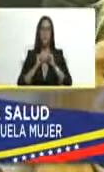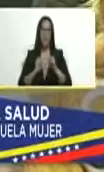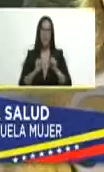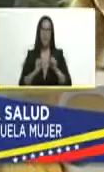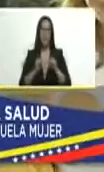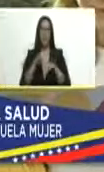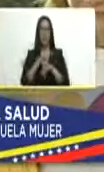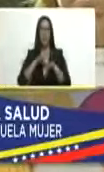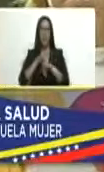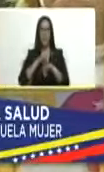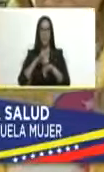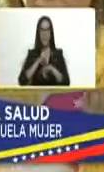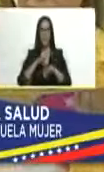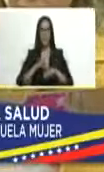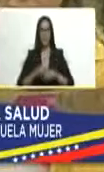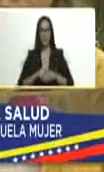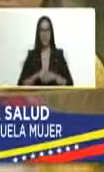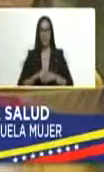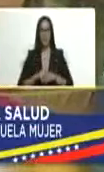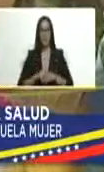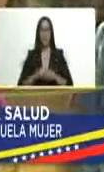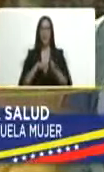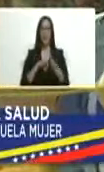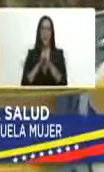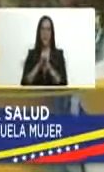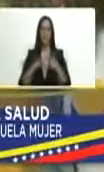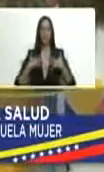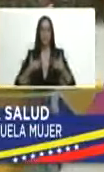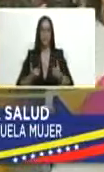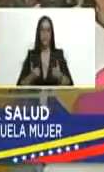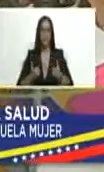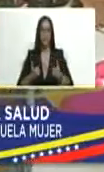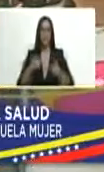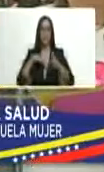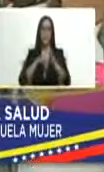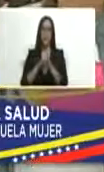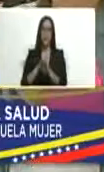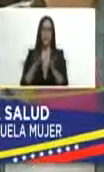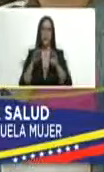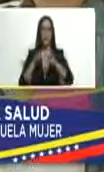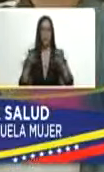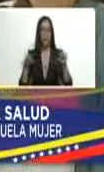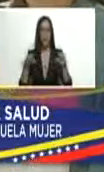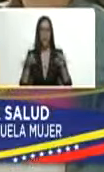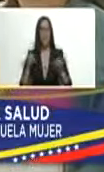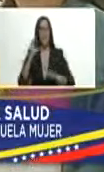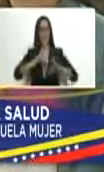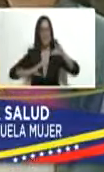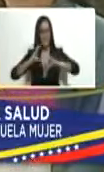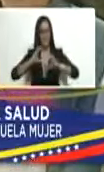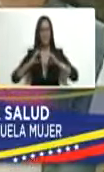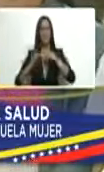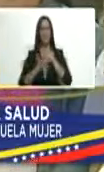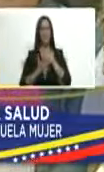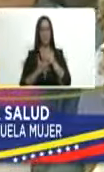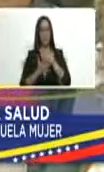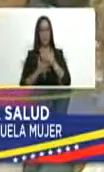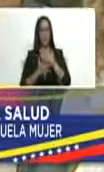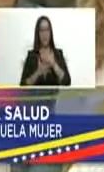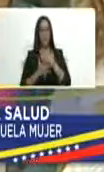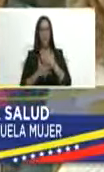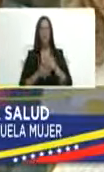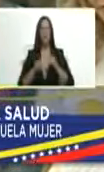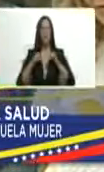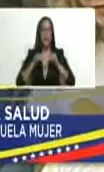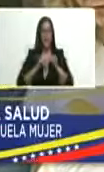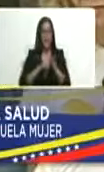con las ministras de ramo para que avance la salud, para que avance la educación, la ciencia, la tecnología, para que avancen